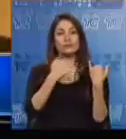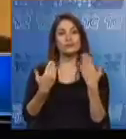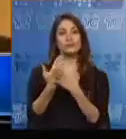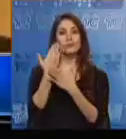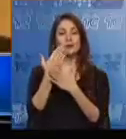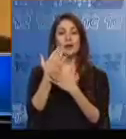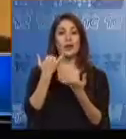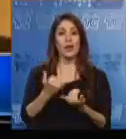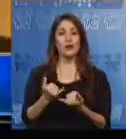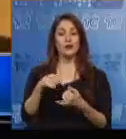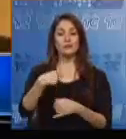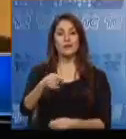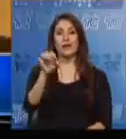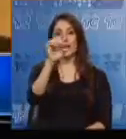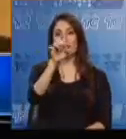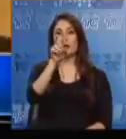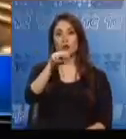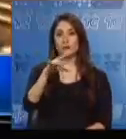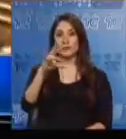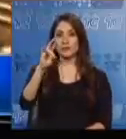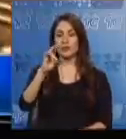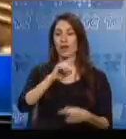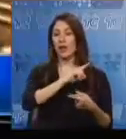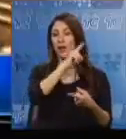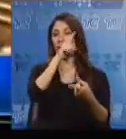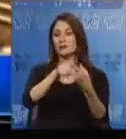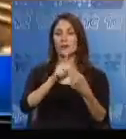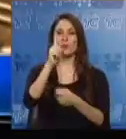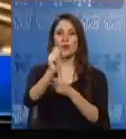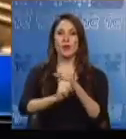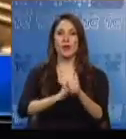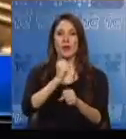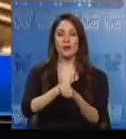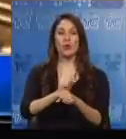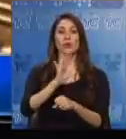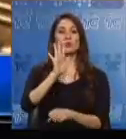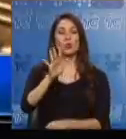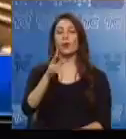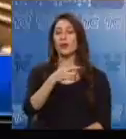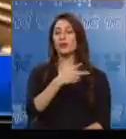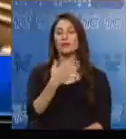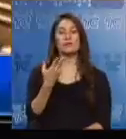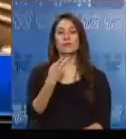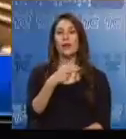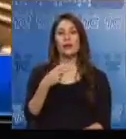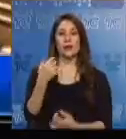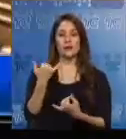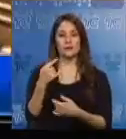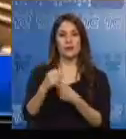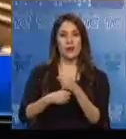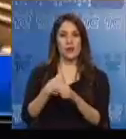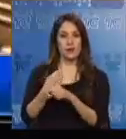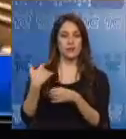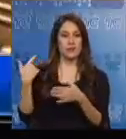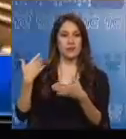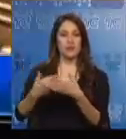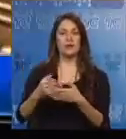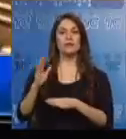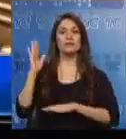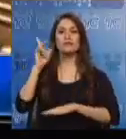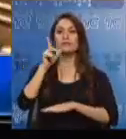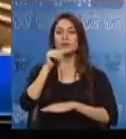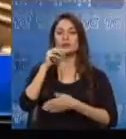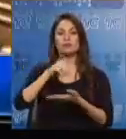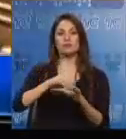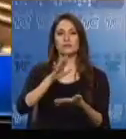de Ecuador empezará en enero del 2017 y durará un año. Tailandia ejerció ese cargo este año. El nombramiento fue hecho en el